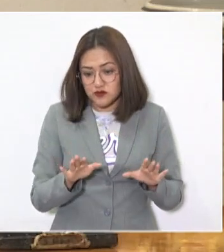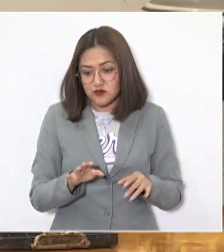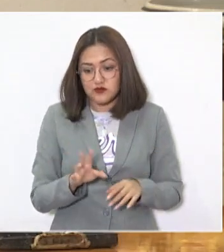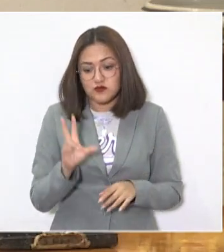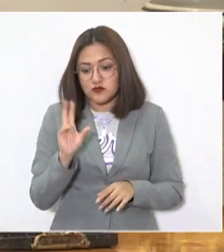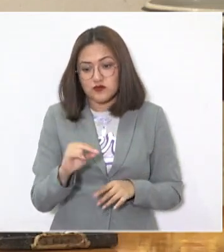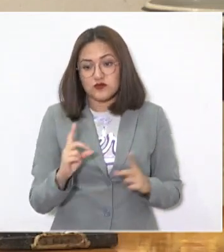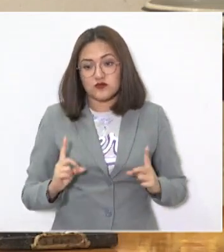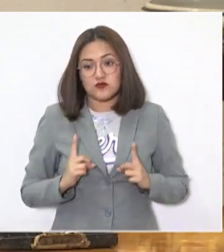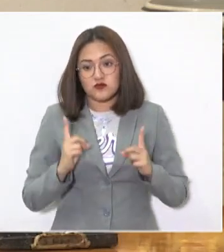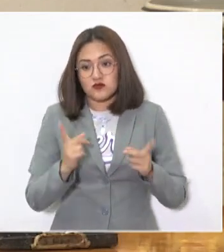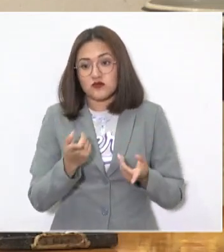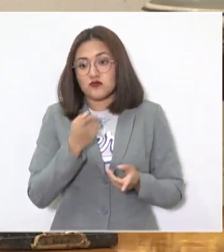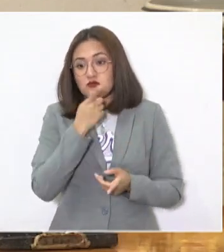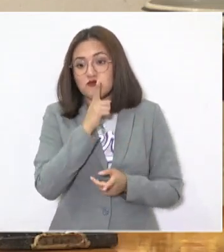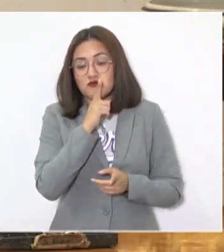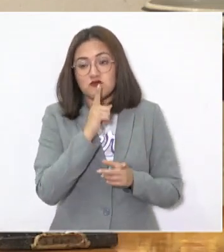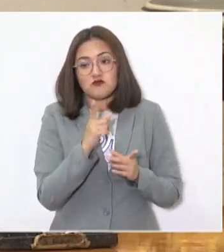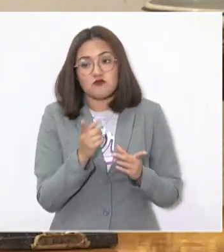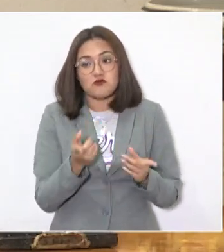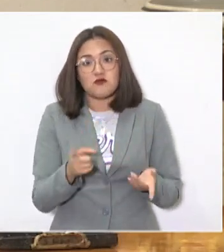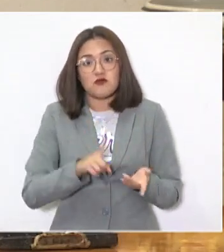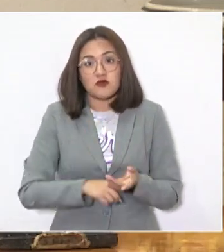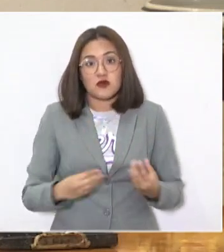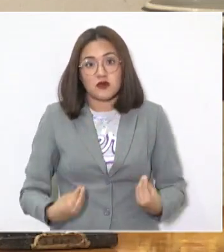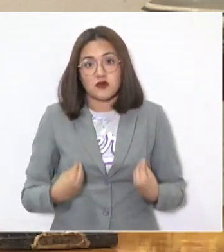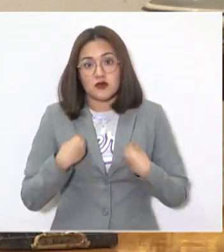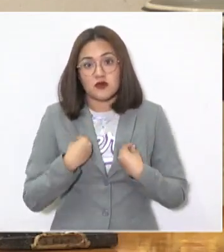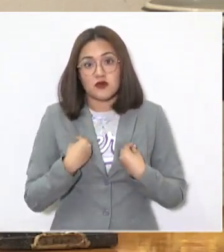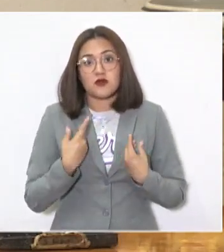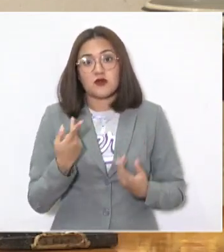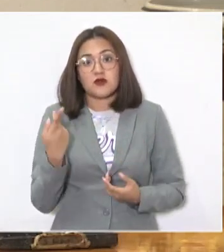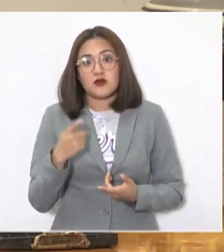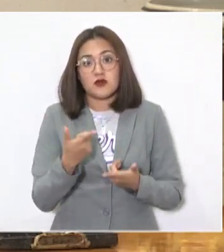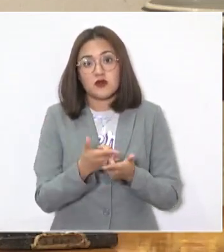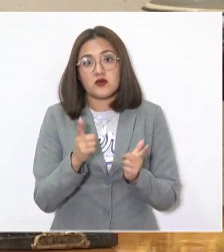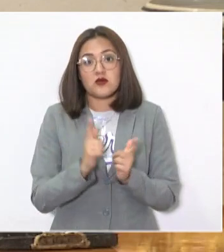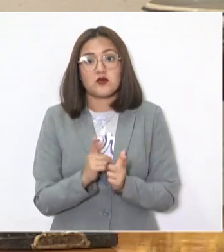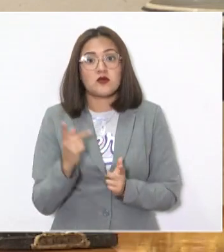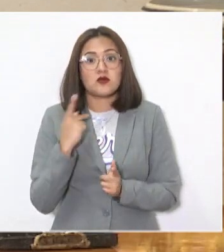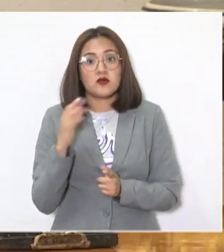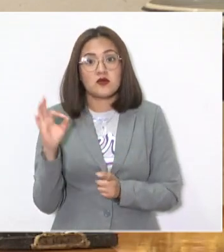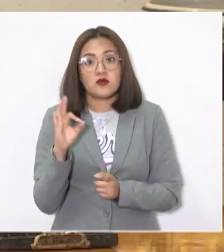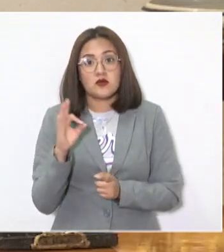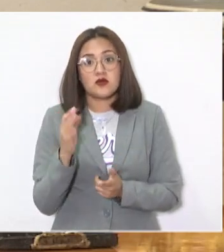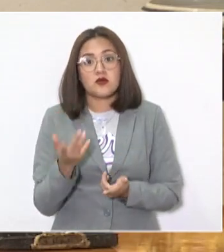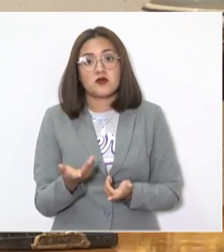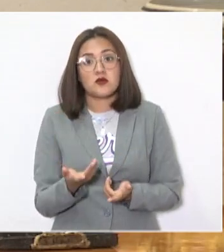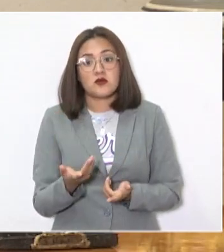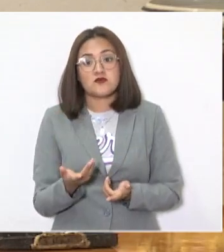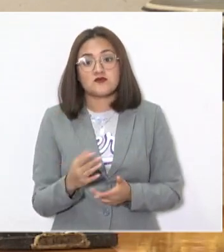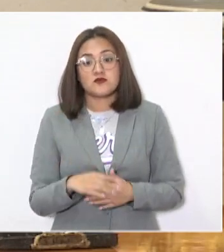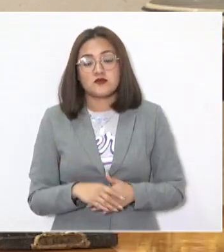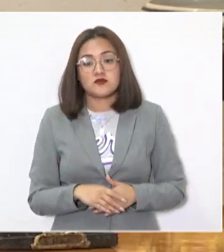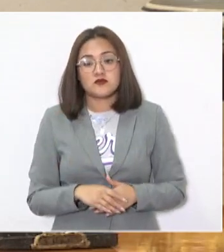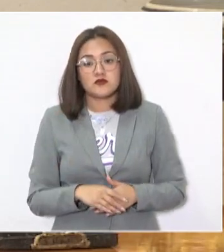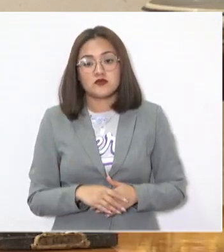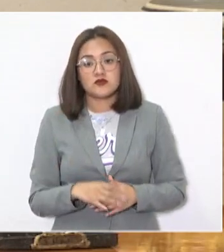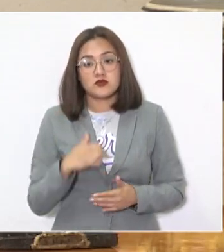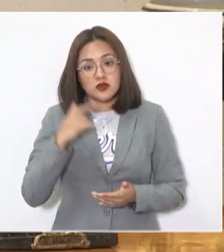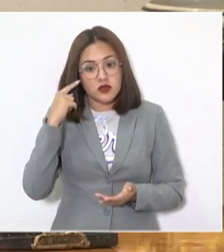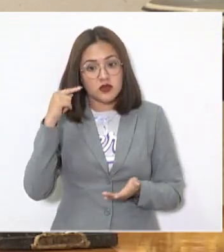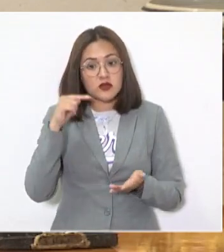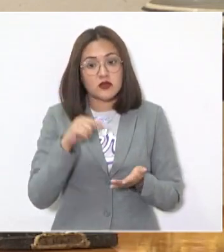a dar un comentario sobre la vida interna de un partido como Movimiento Ciudadano. Yo creo que